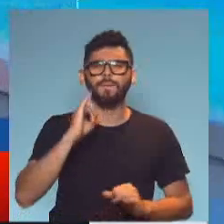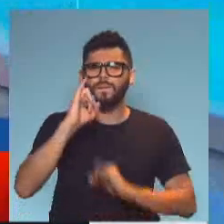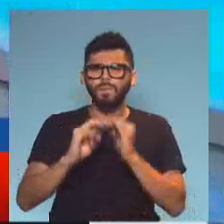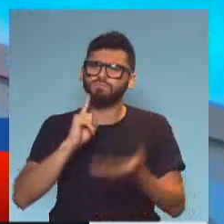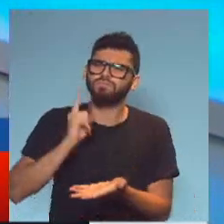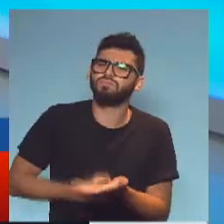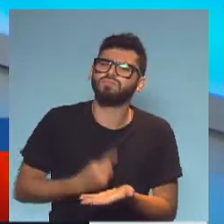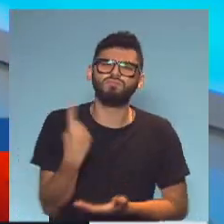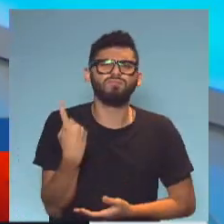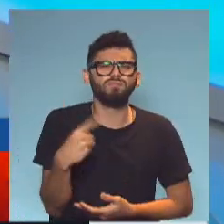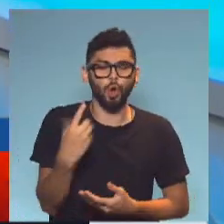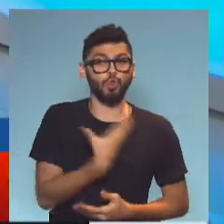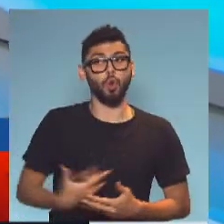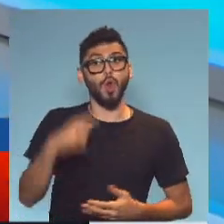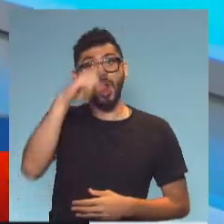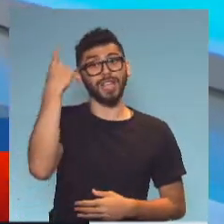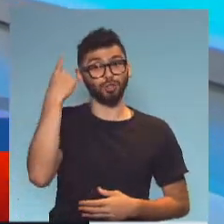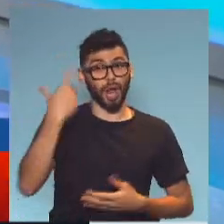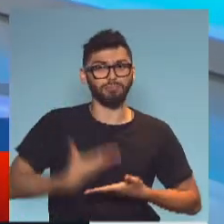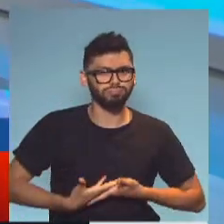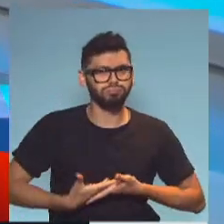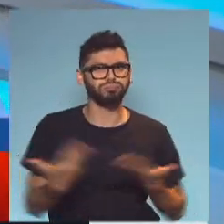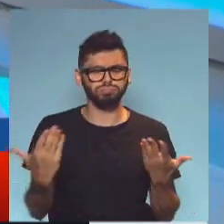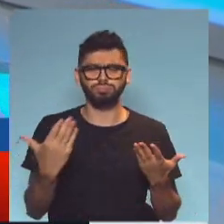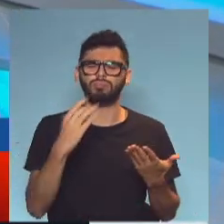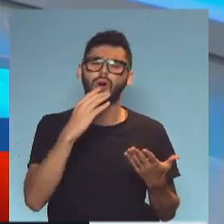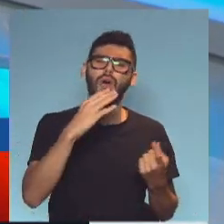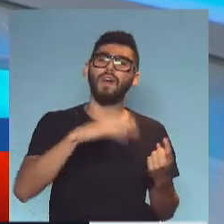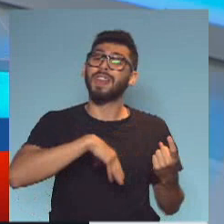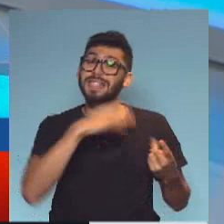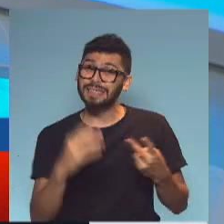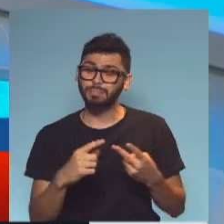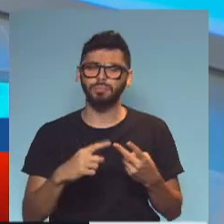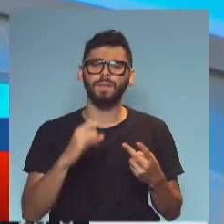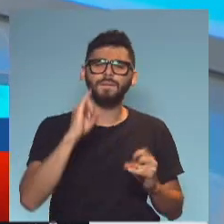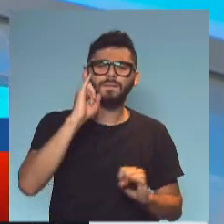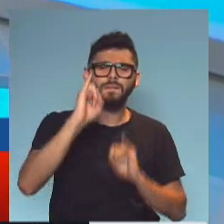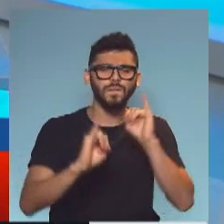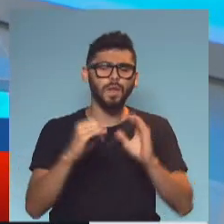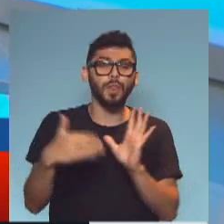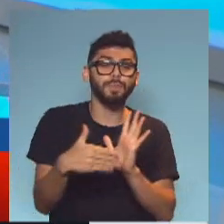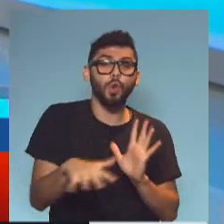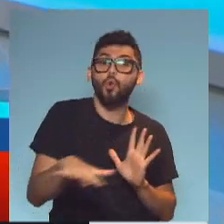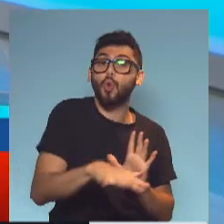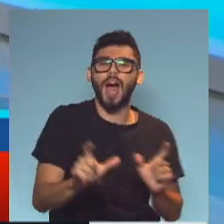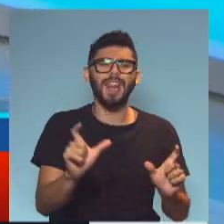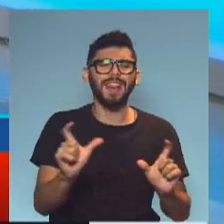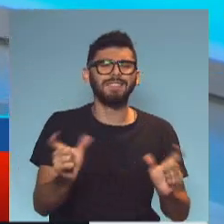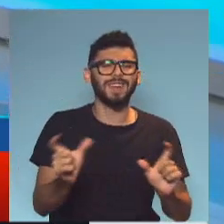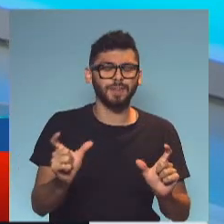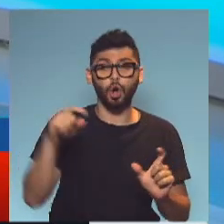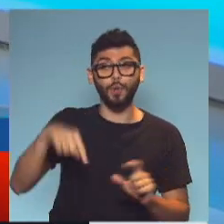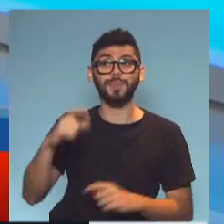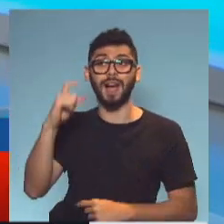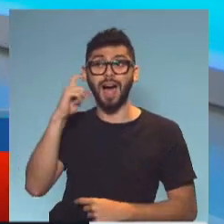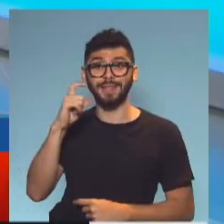las medidas ya tomadas por el Gobierno Nacional. Después vamos a hacer hincapié o vamos a diferenciar de acuerdo a los distritos. Hoy han hablado tanto Axel Kicillof